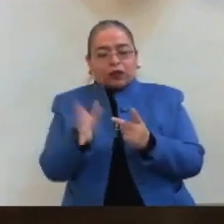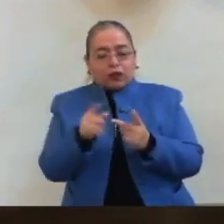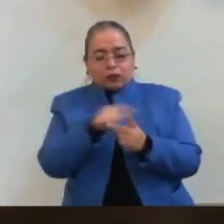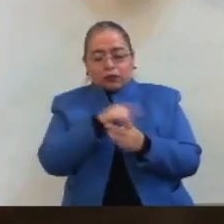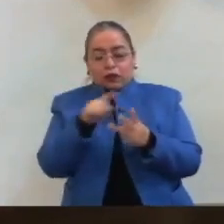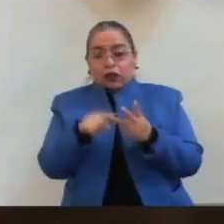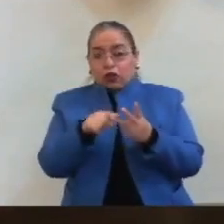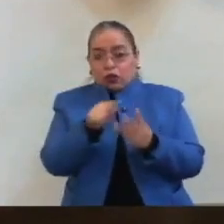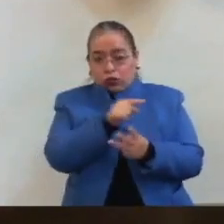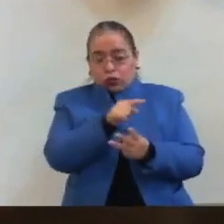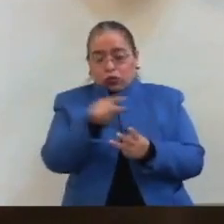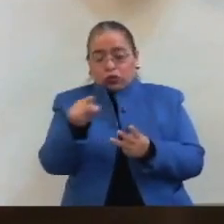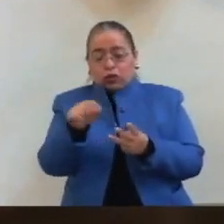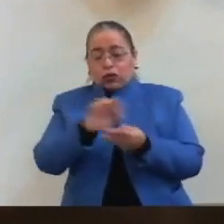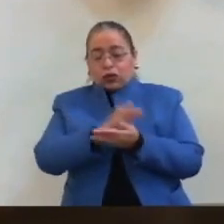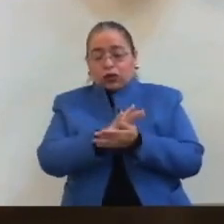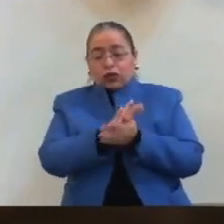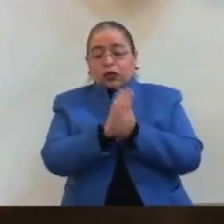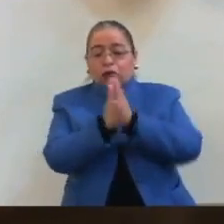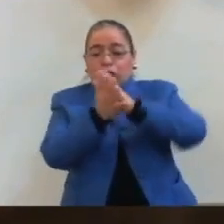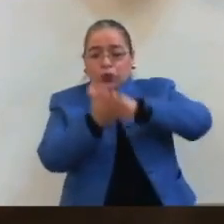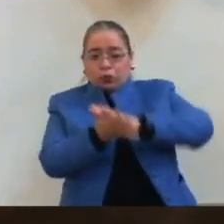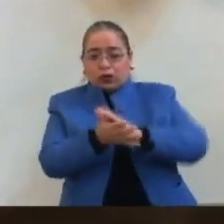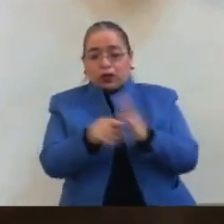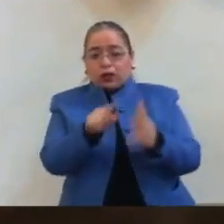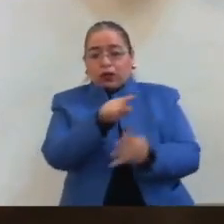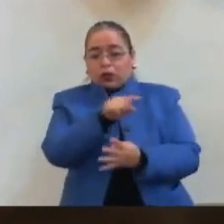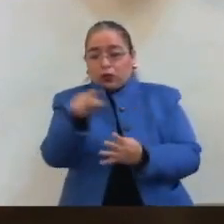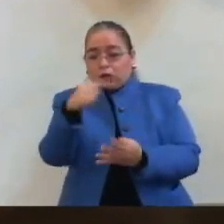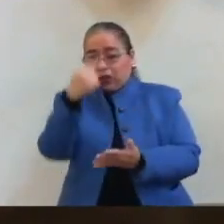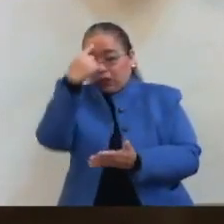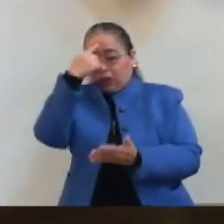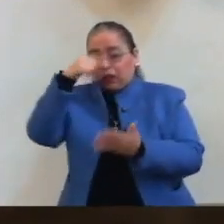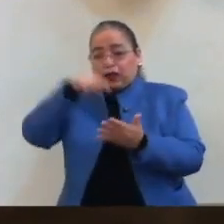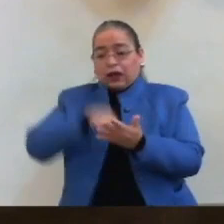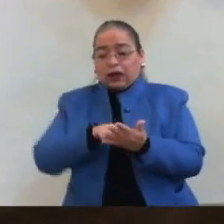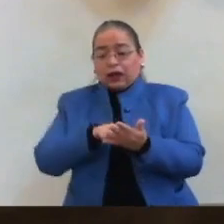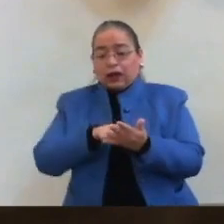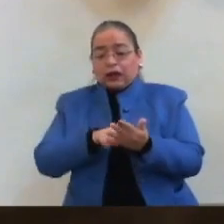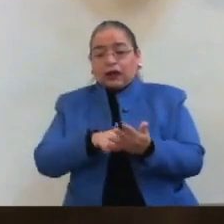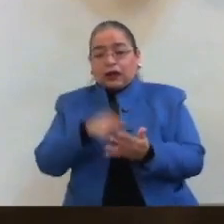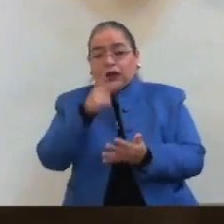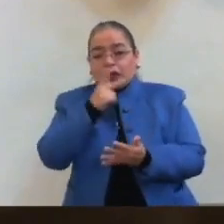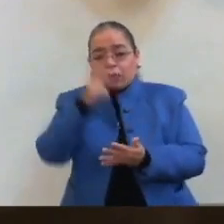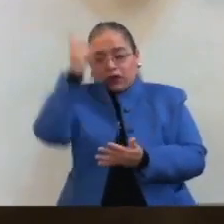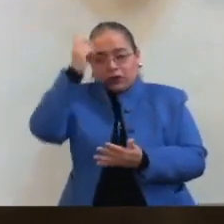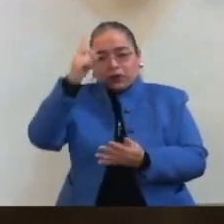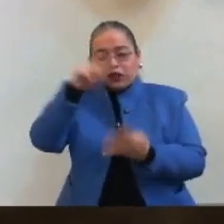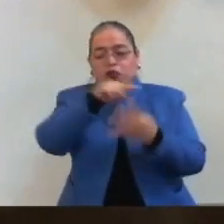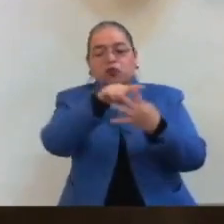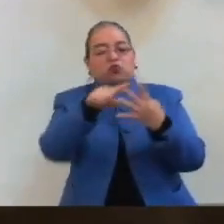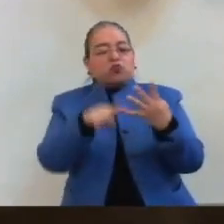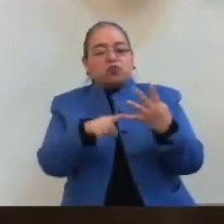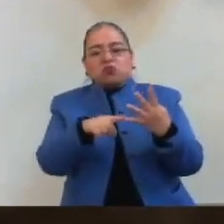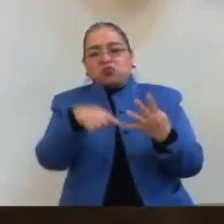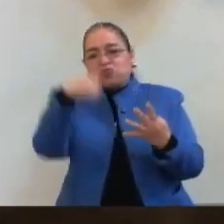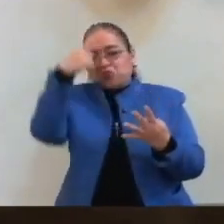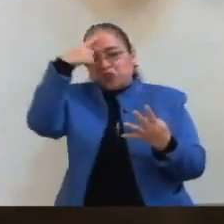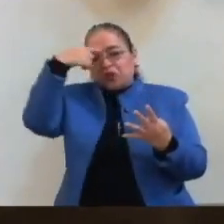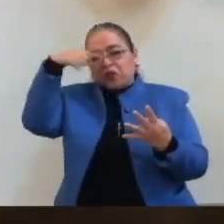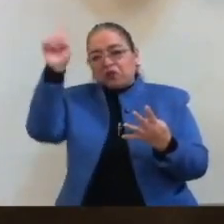conviertan y crean en el evangelio cuatro sencillas